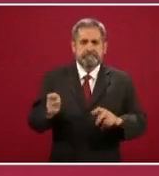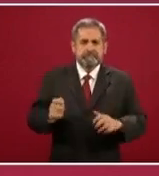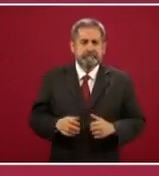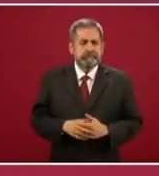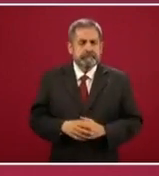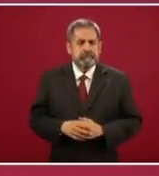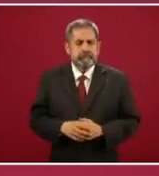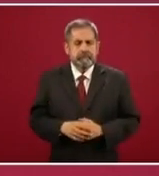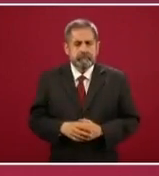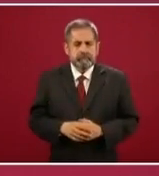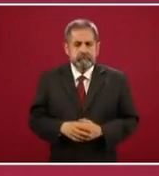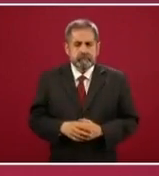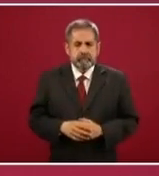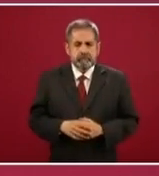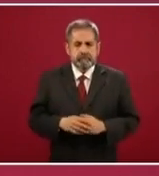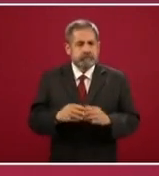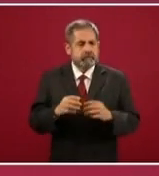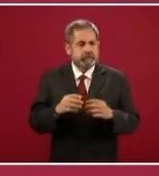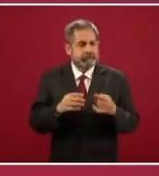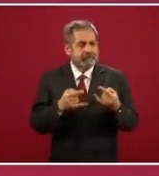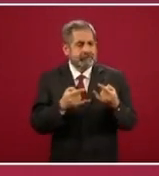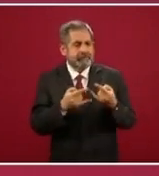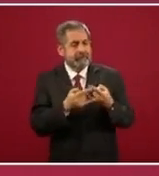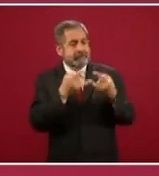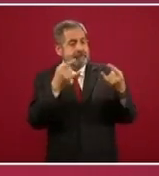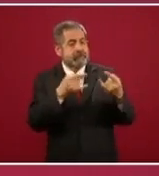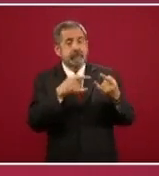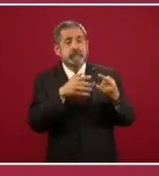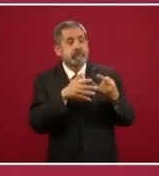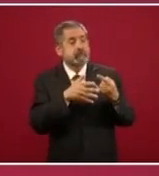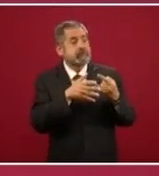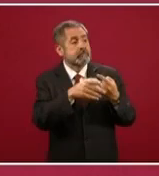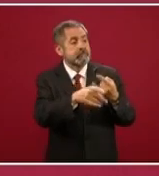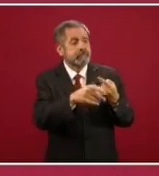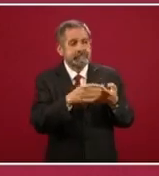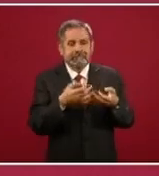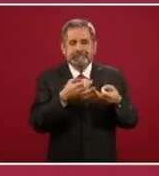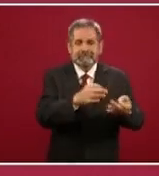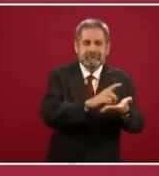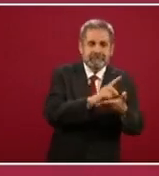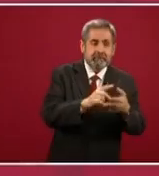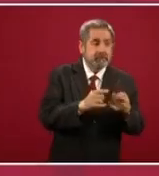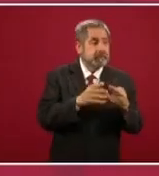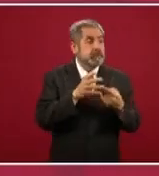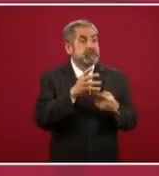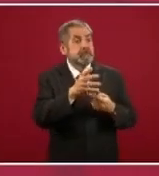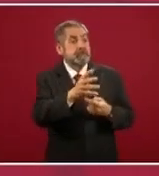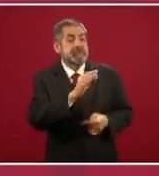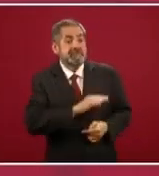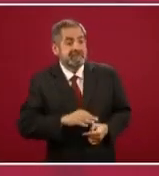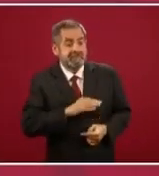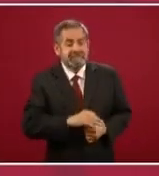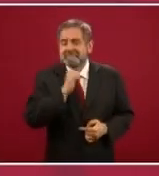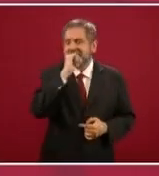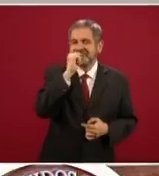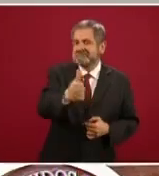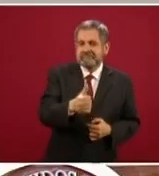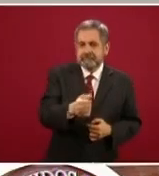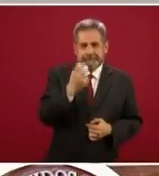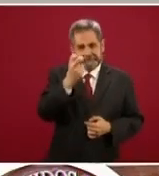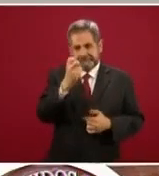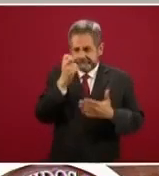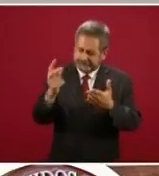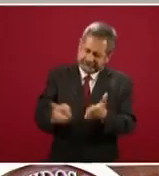ese mundo, esas historias no tienen un final feliz. Y eso es lo que vamos a